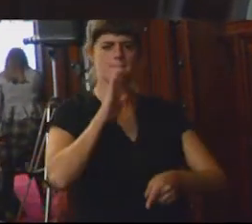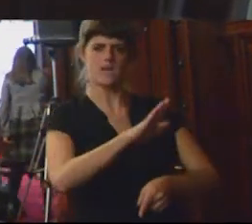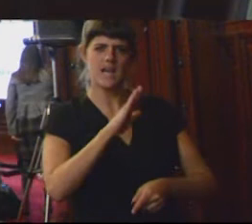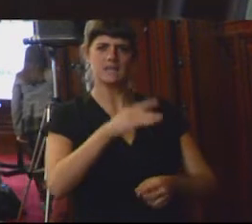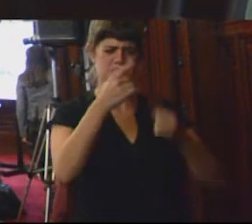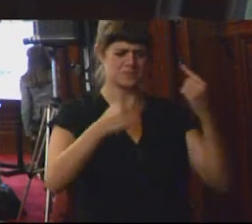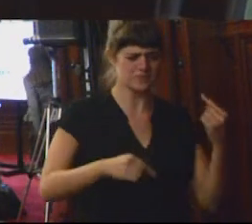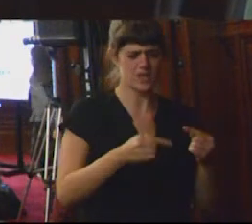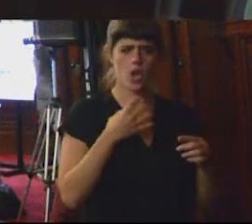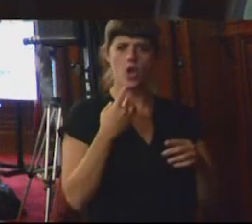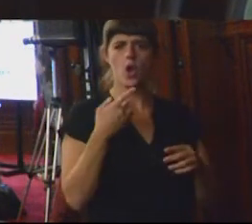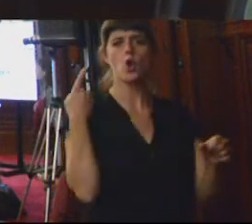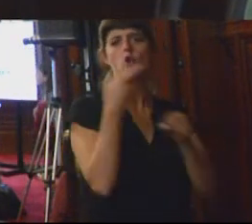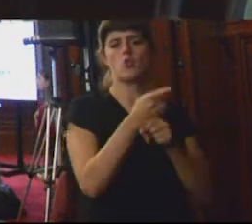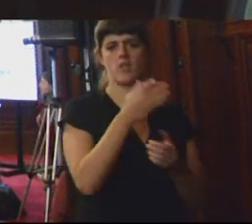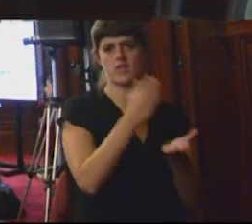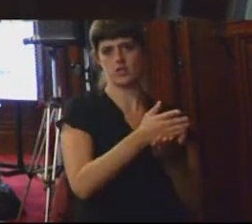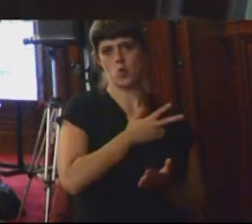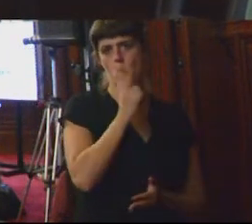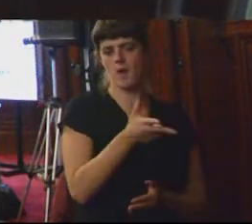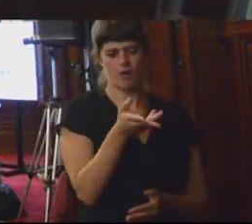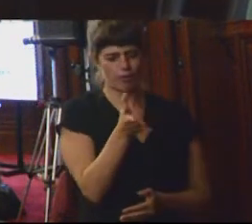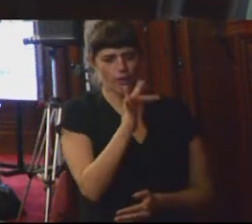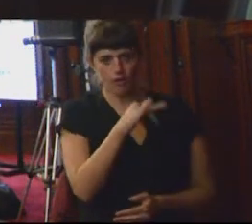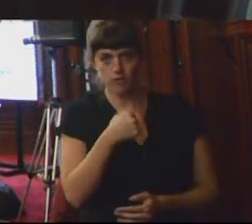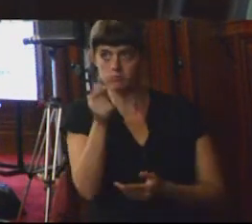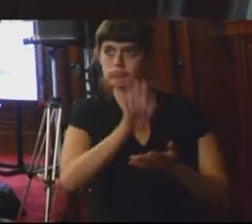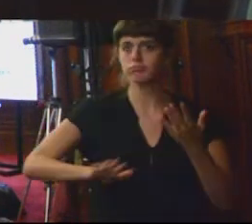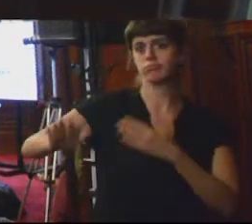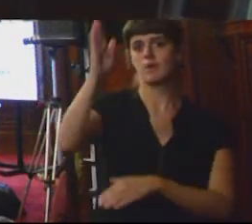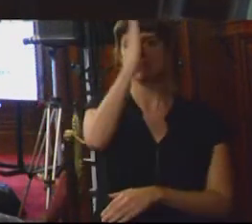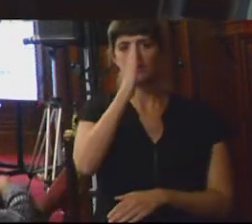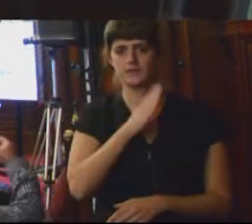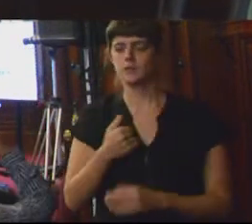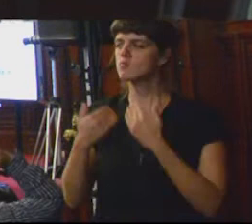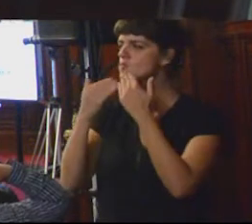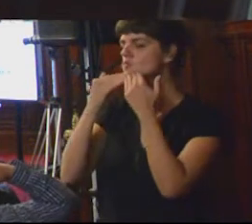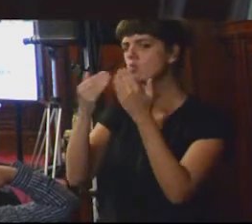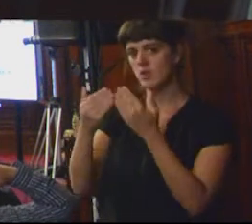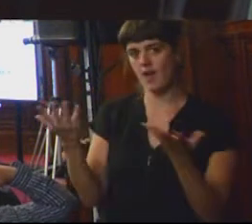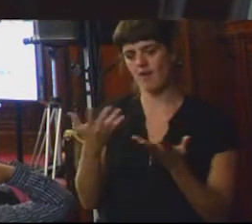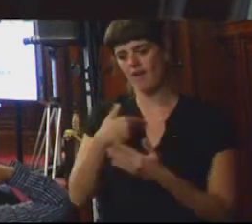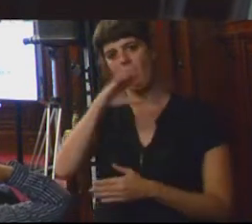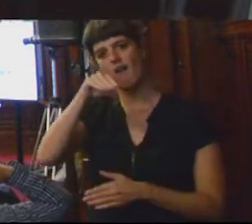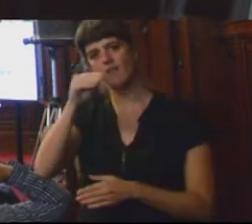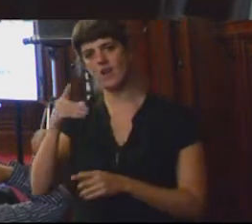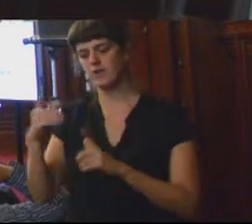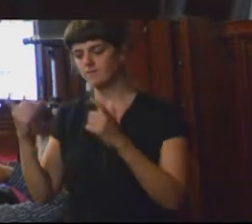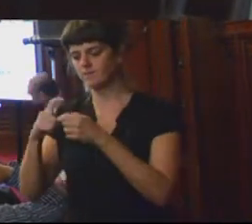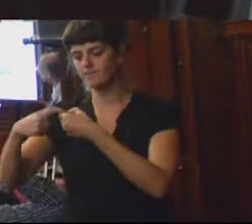sofrem cotidianamente em todo o Brasil. Muito obrigada. Agora passo a palavra à nova Central